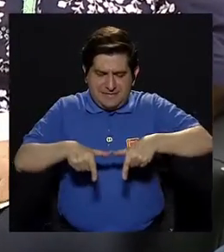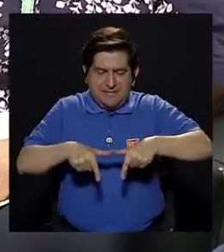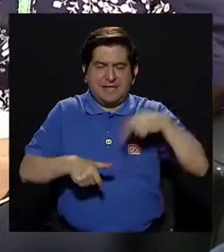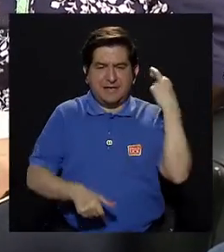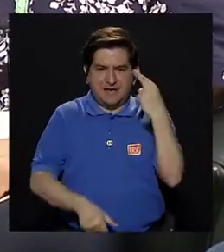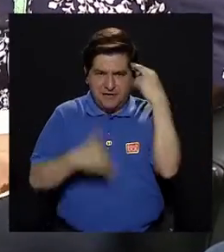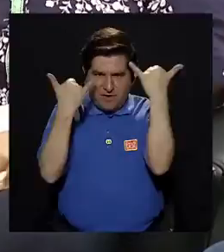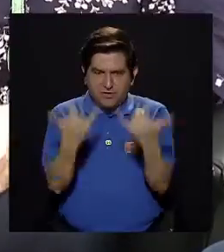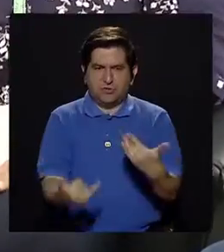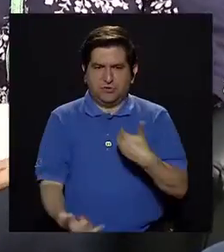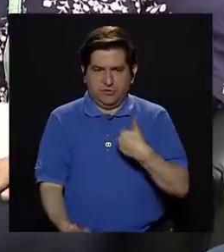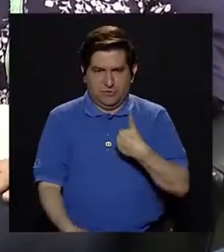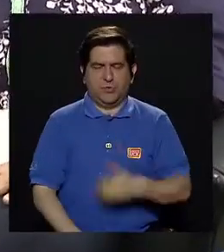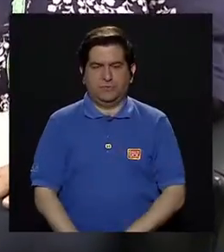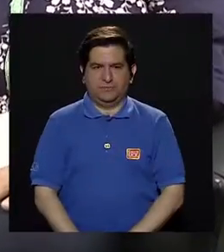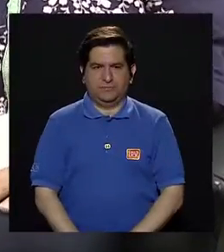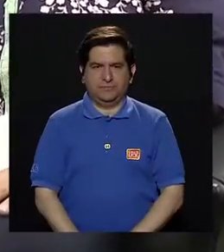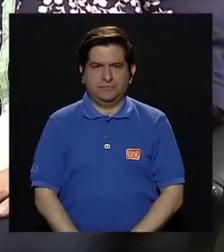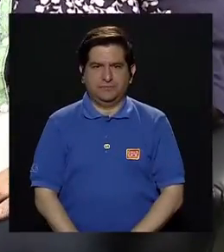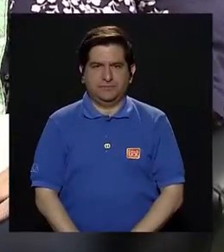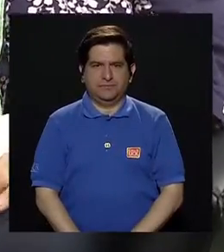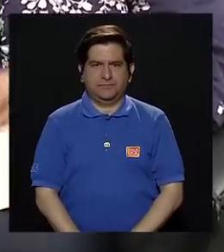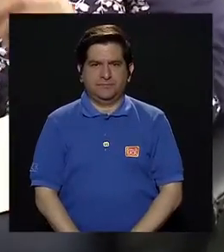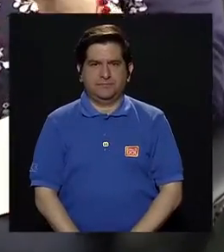causa definida, ¿verdad? Que es una causa